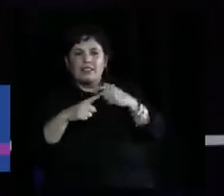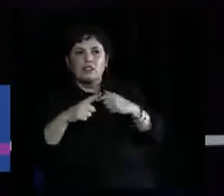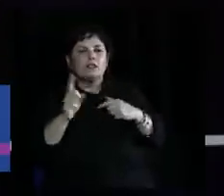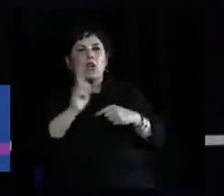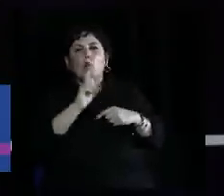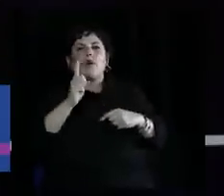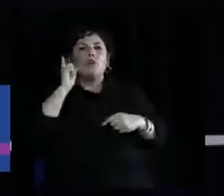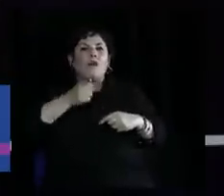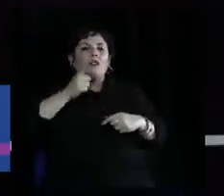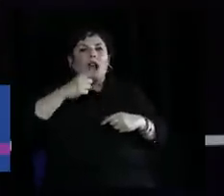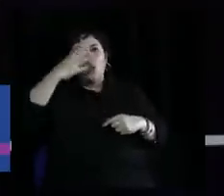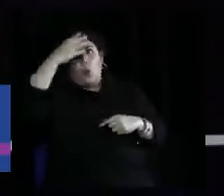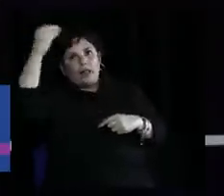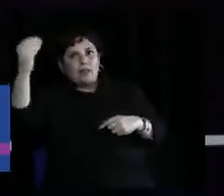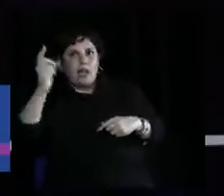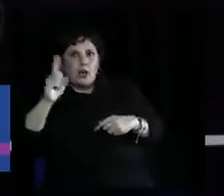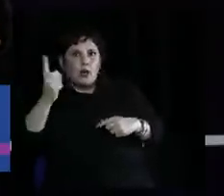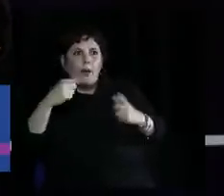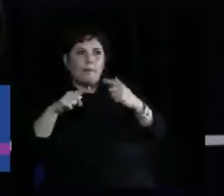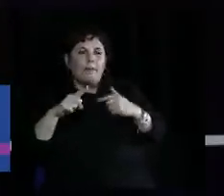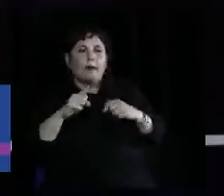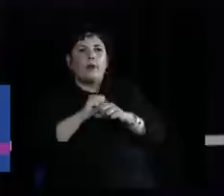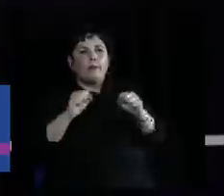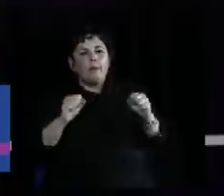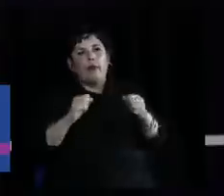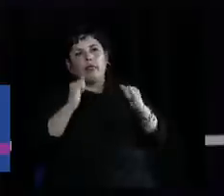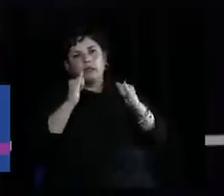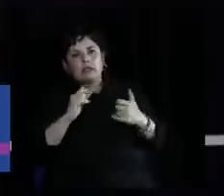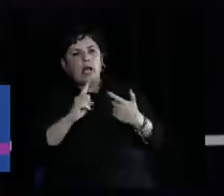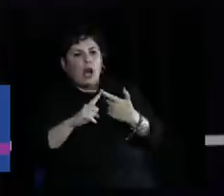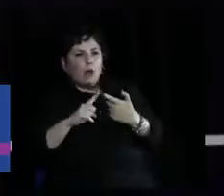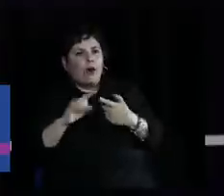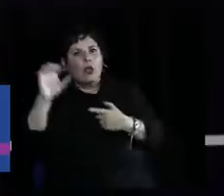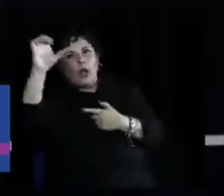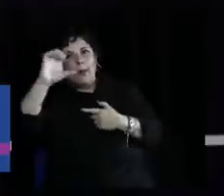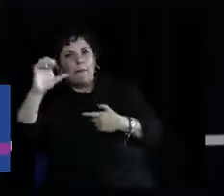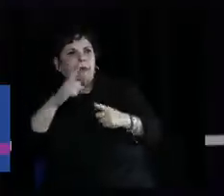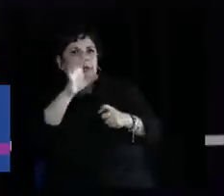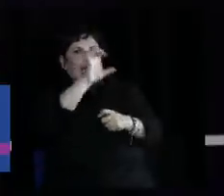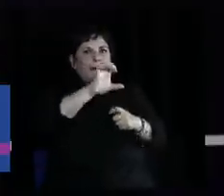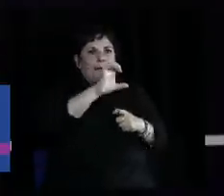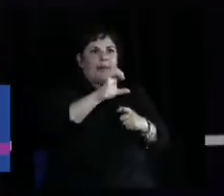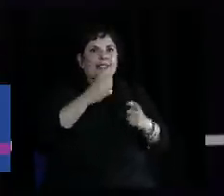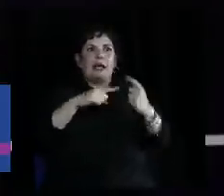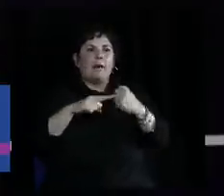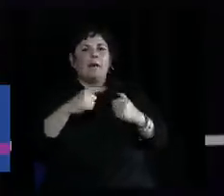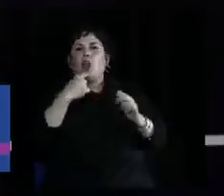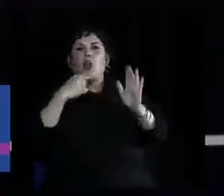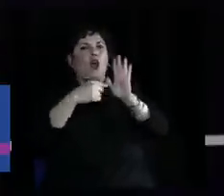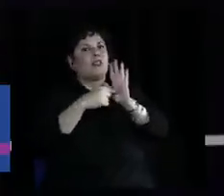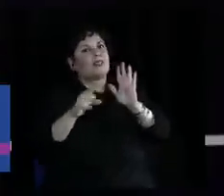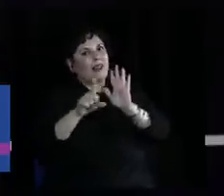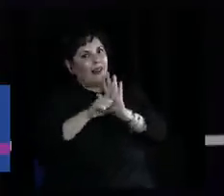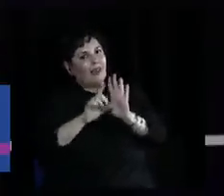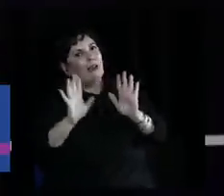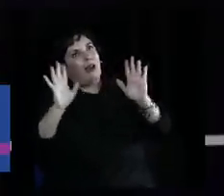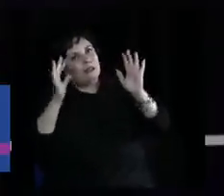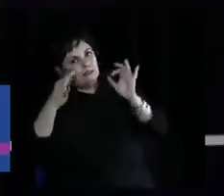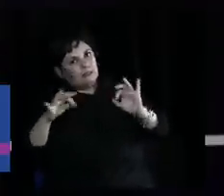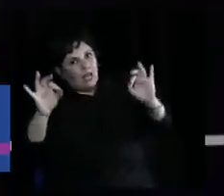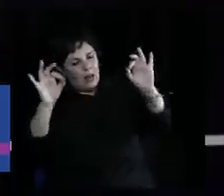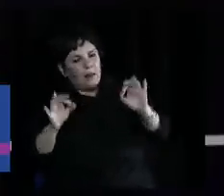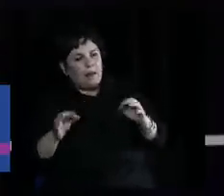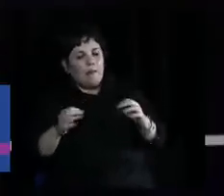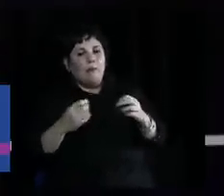está obligado Antel, pero en realidad se podrían hacer acuerdos de empresa a empresa, pero bueno, por lo menos no está asentado la ley, digamos,